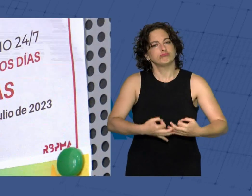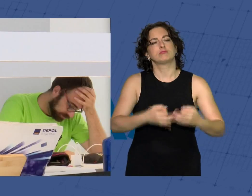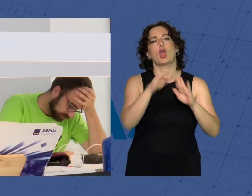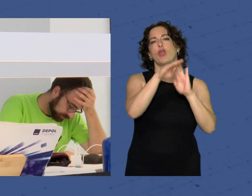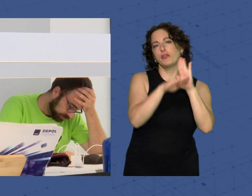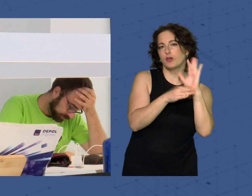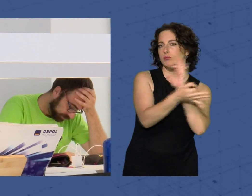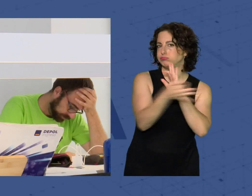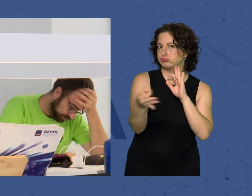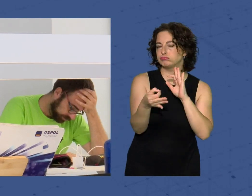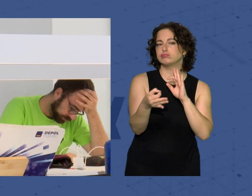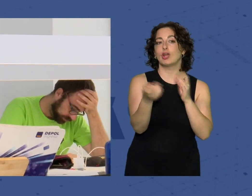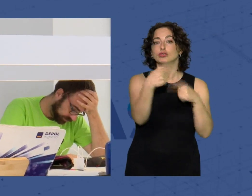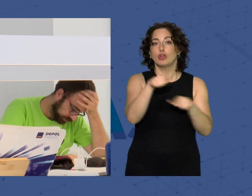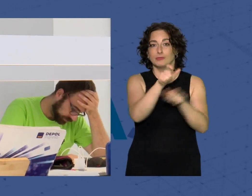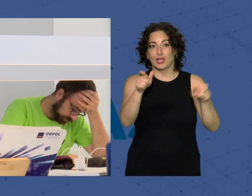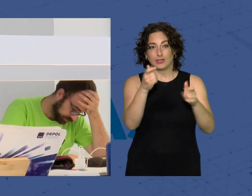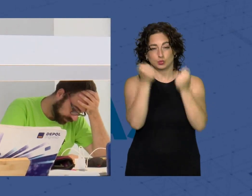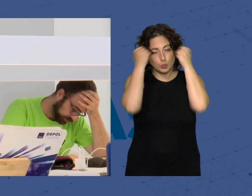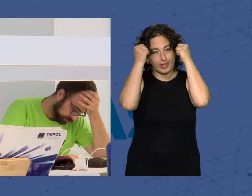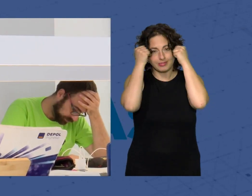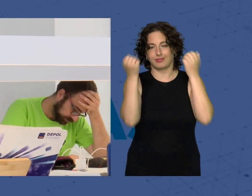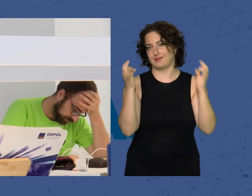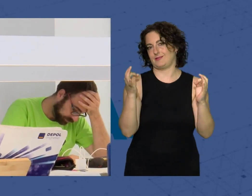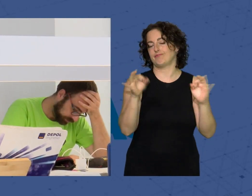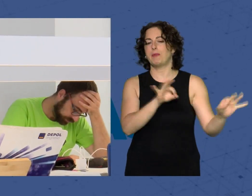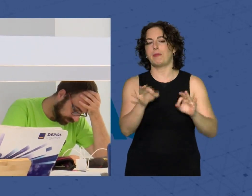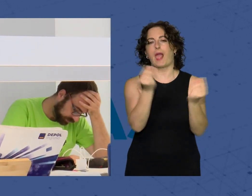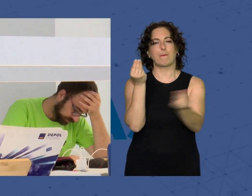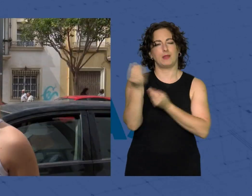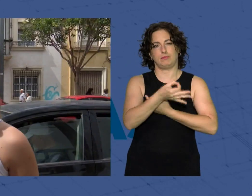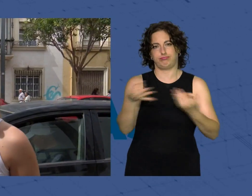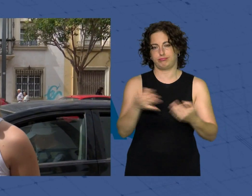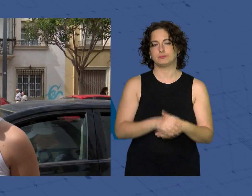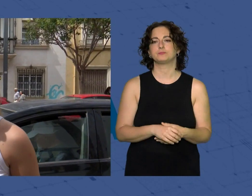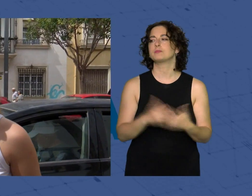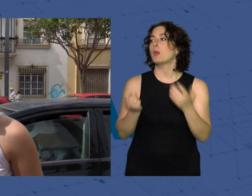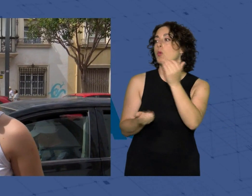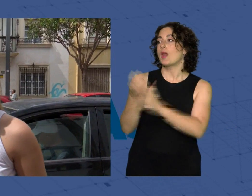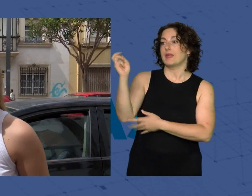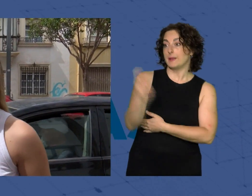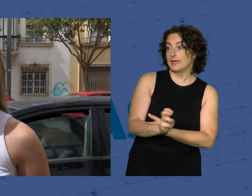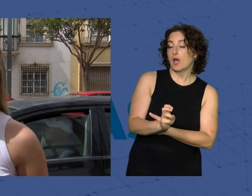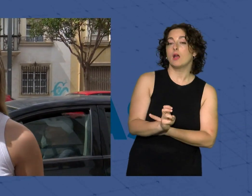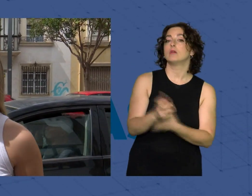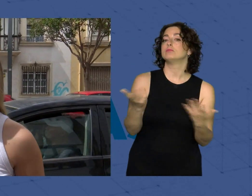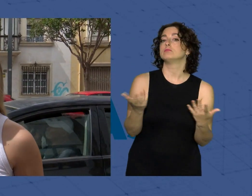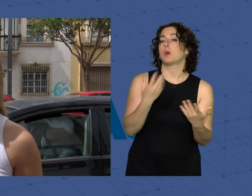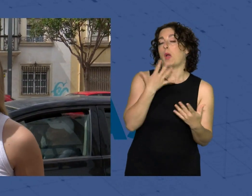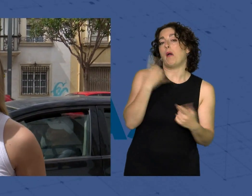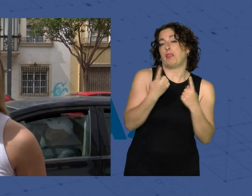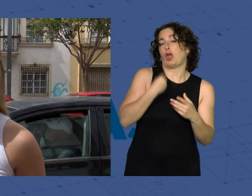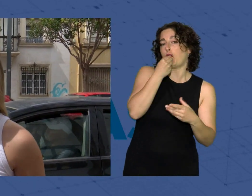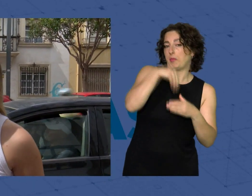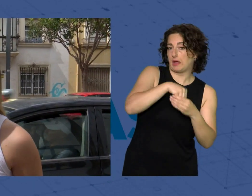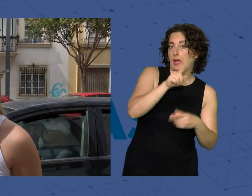necesarias para que todos los estudiantes se preparen en un buen ambiente de estudio. Pues por la mañana venía, lo mismo comía aquí también y me